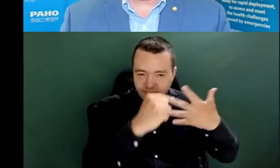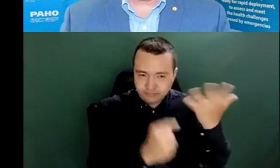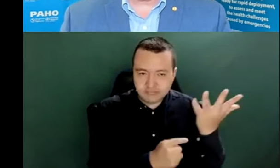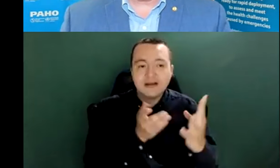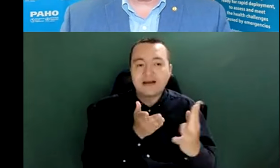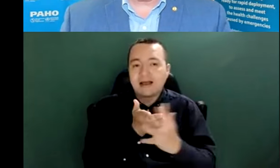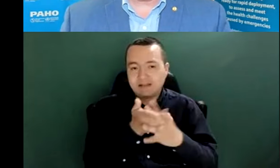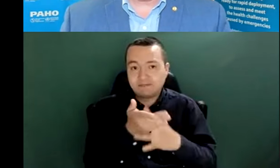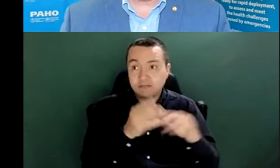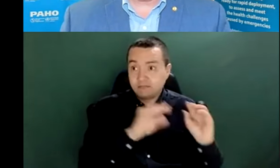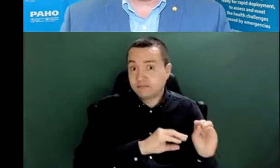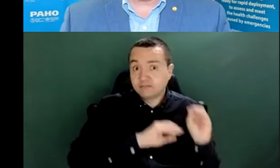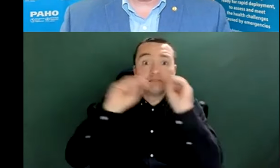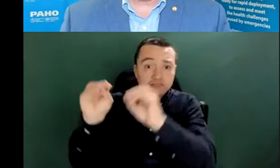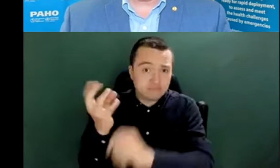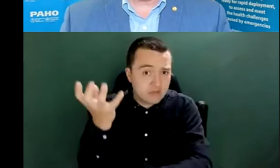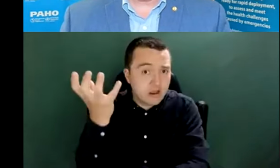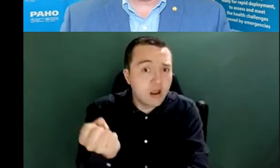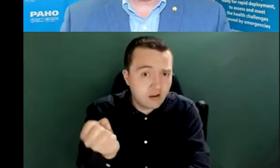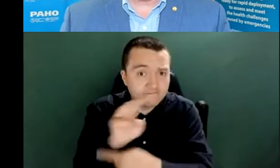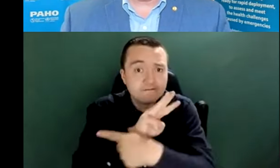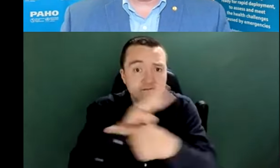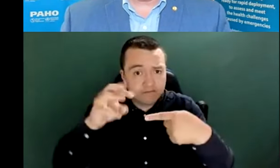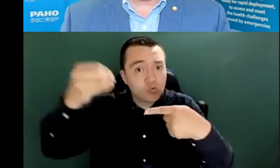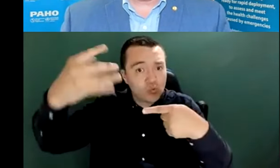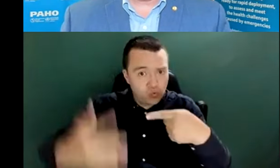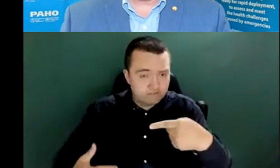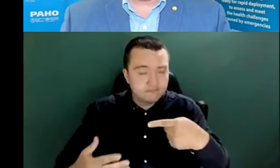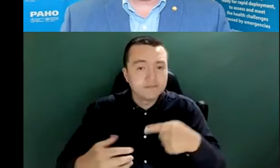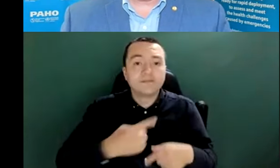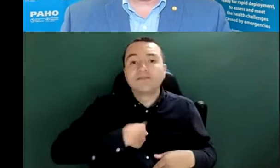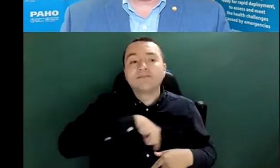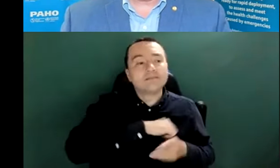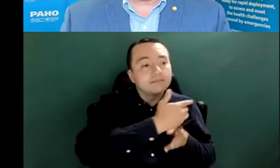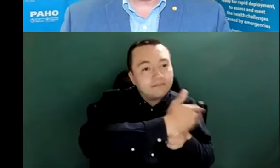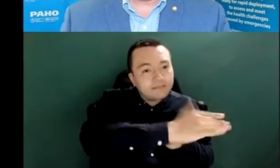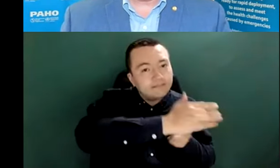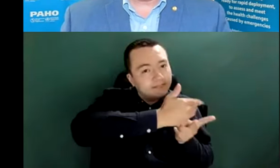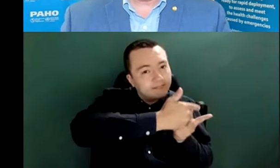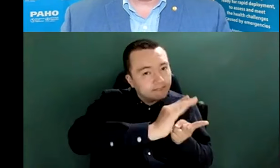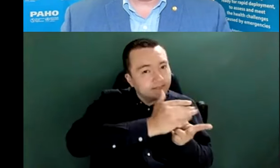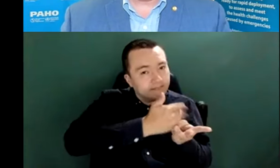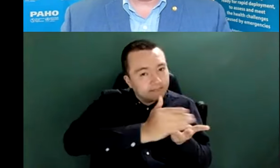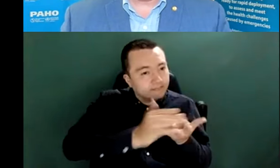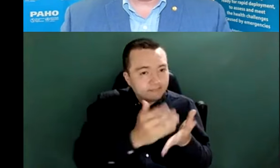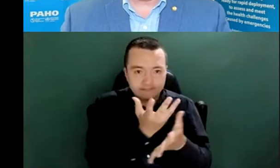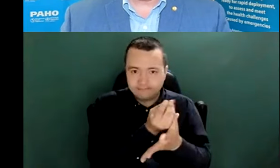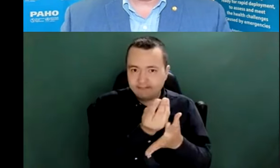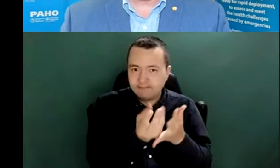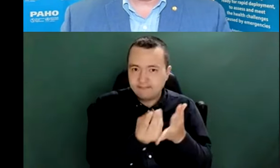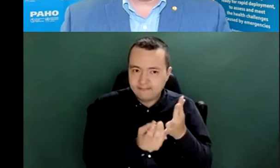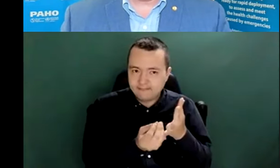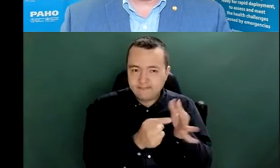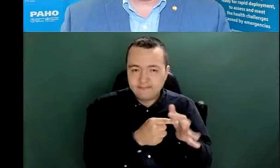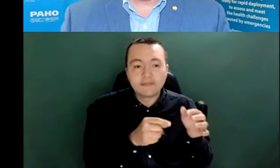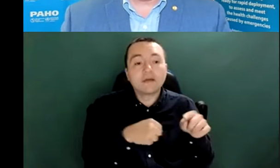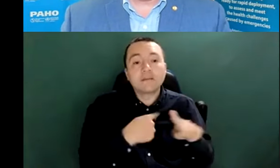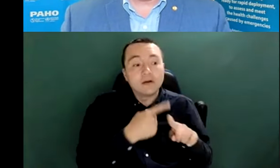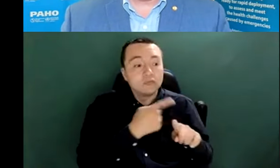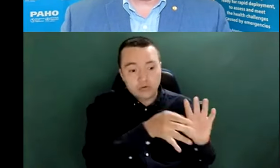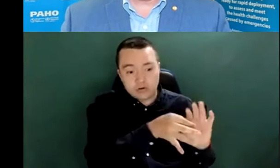línea. Los agrupamos según categorías y también conectamos a otras colecciones de evidencia.